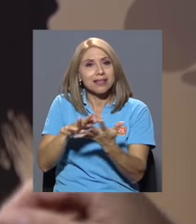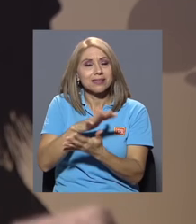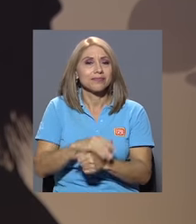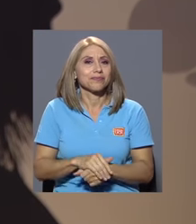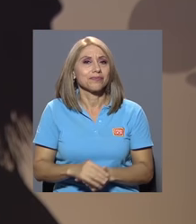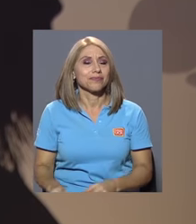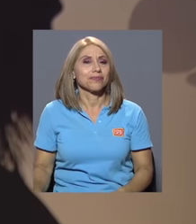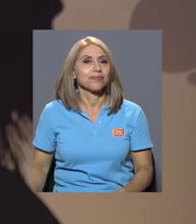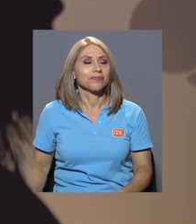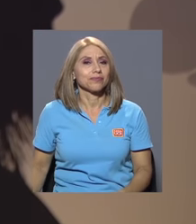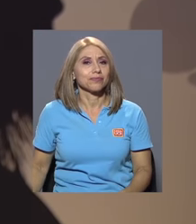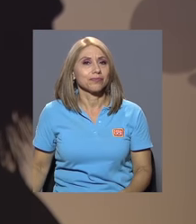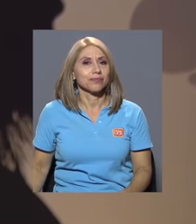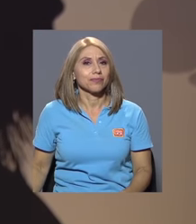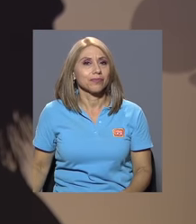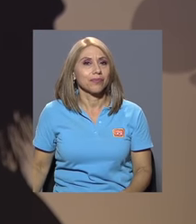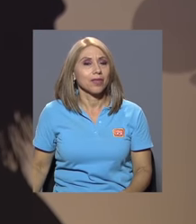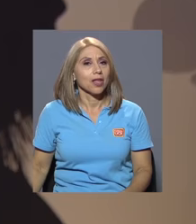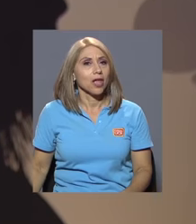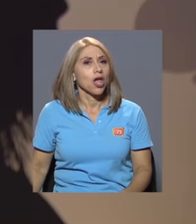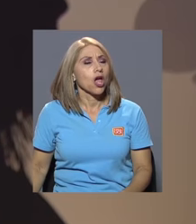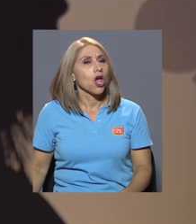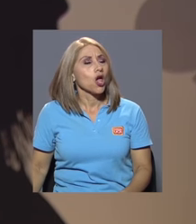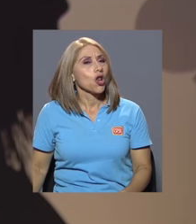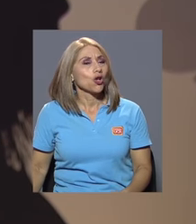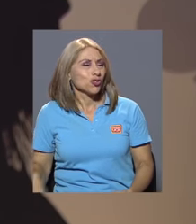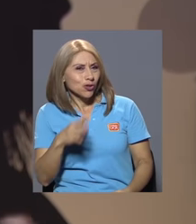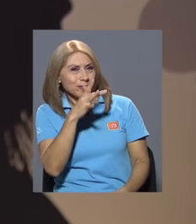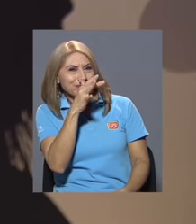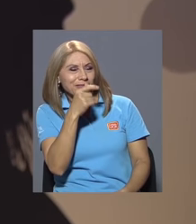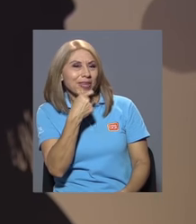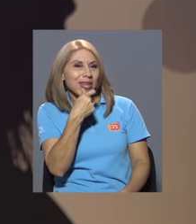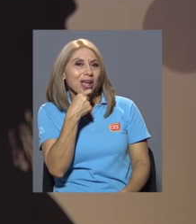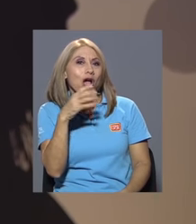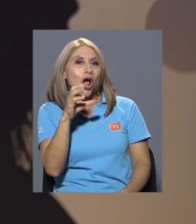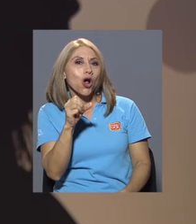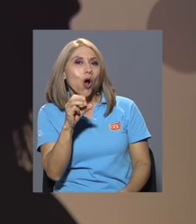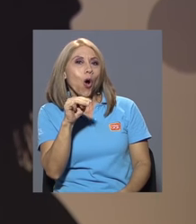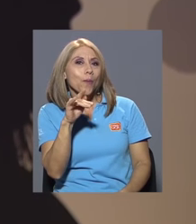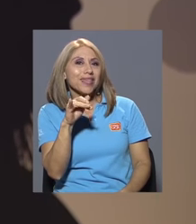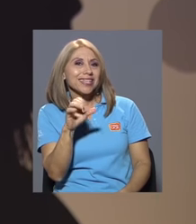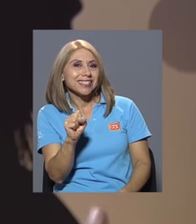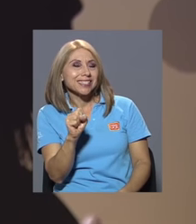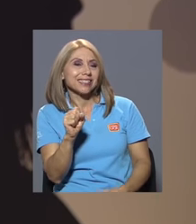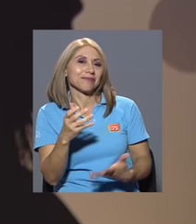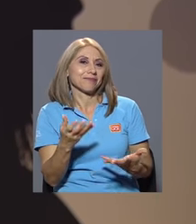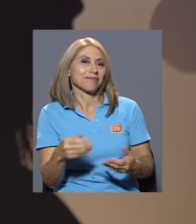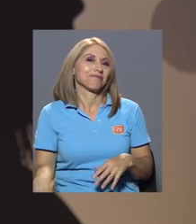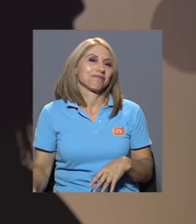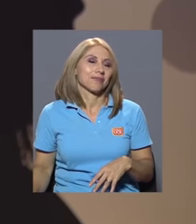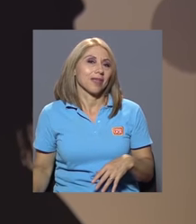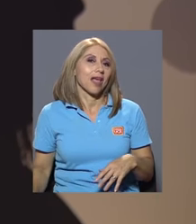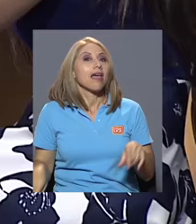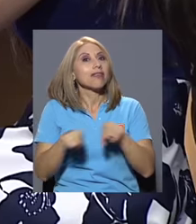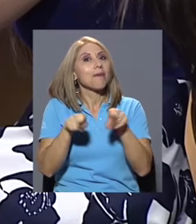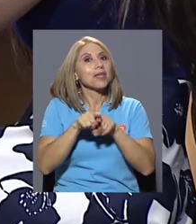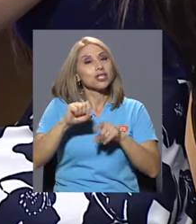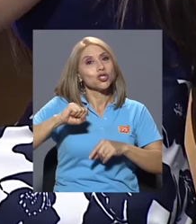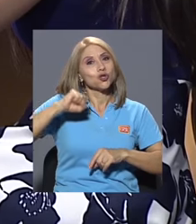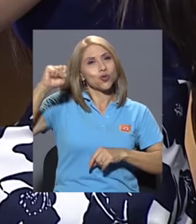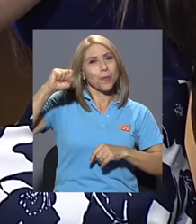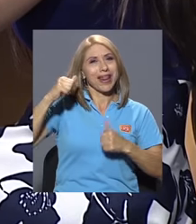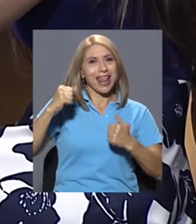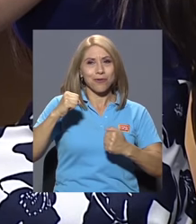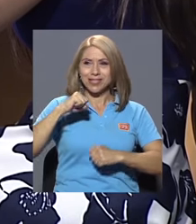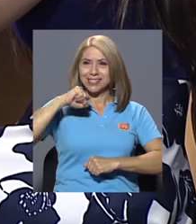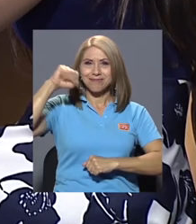¿En qué lugar caen los cómics? Los cómics. Los superhéroes tan de moda hoy en día. Y que antes